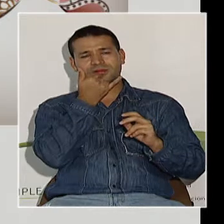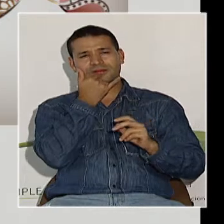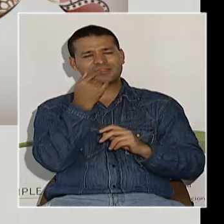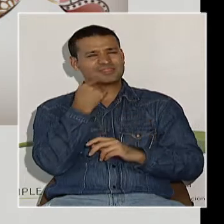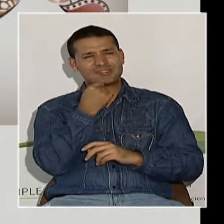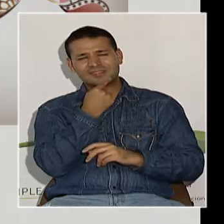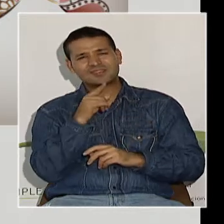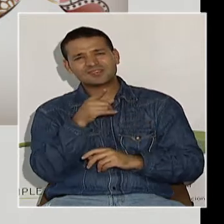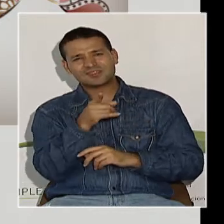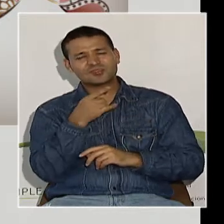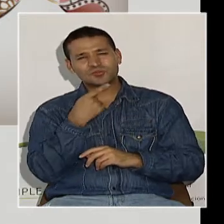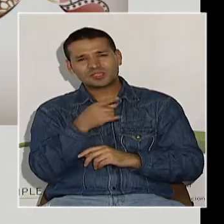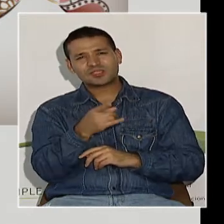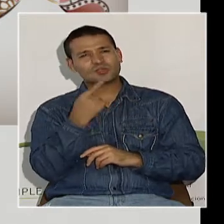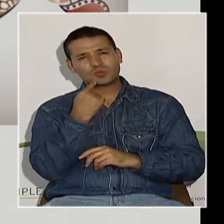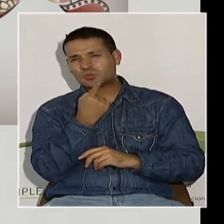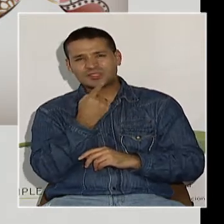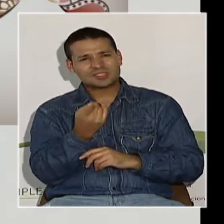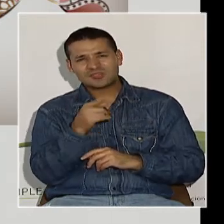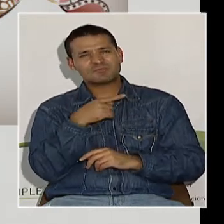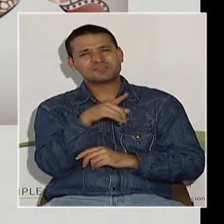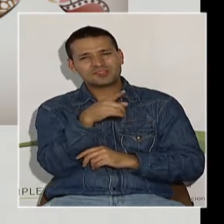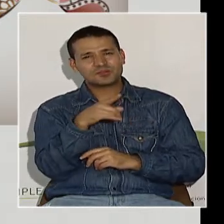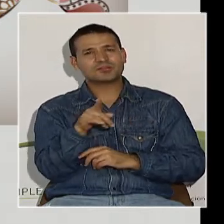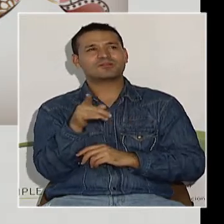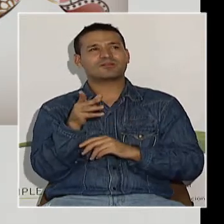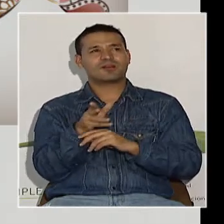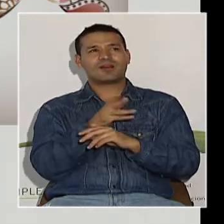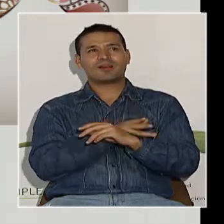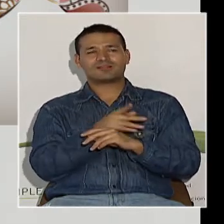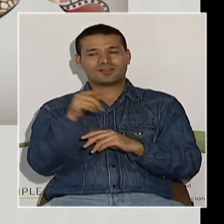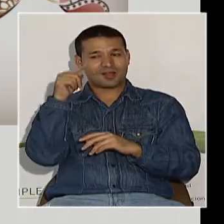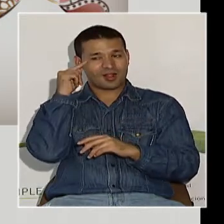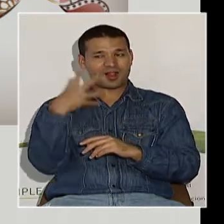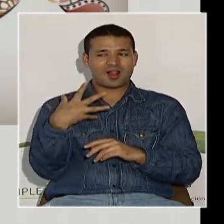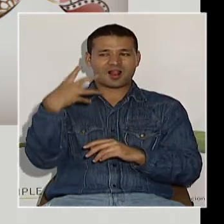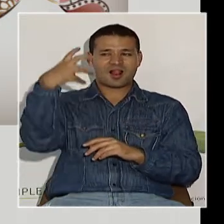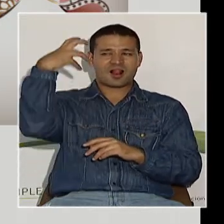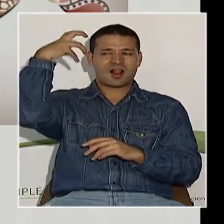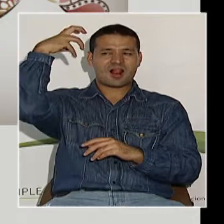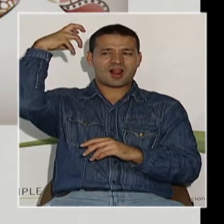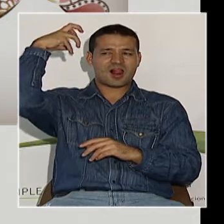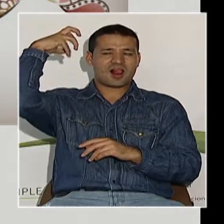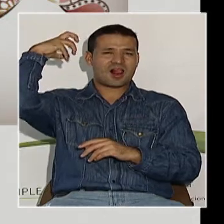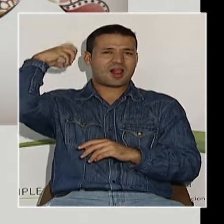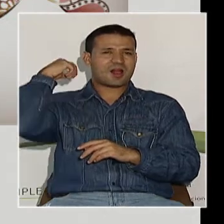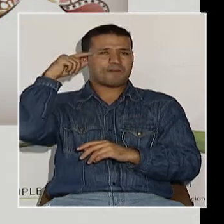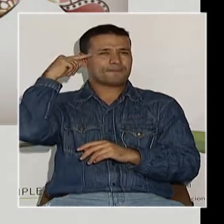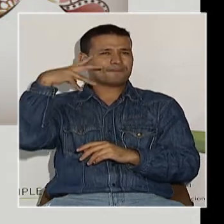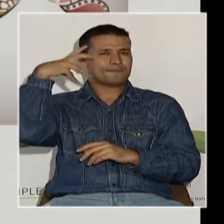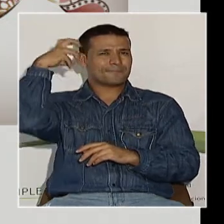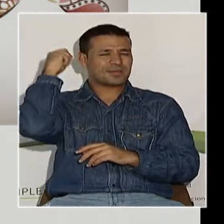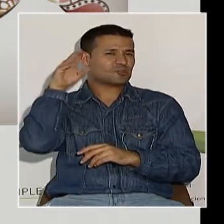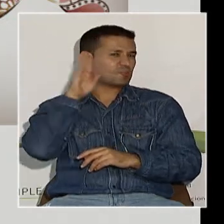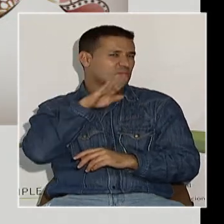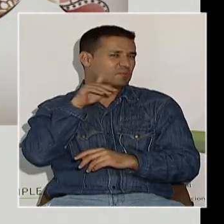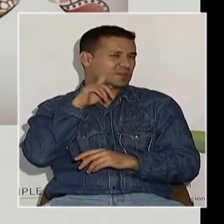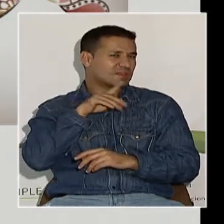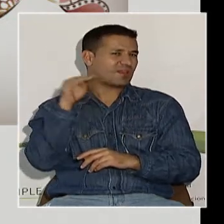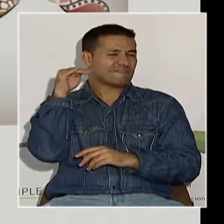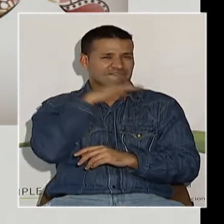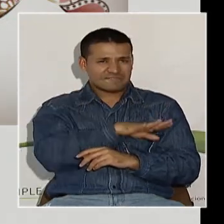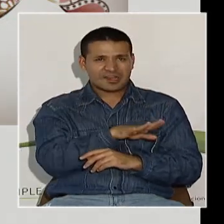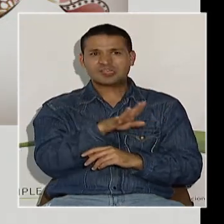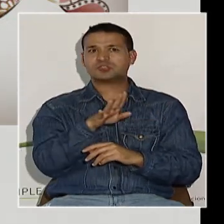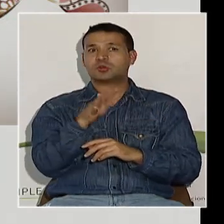entender. Cuando el doctor Luján ahorita hablaba de mitificar, es tratar de meter en un mito, no